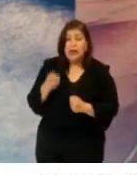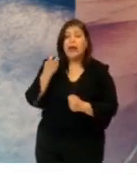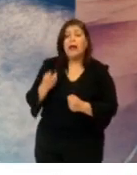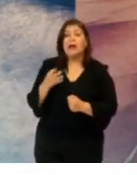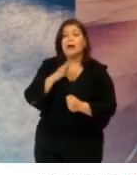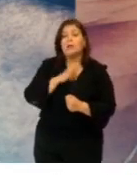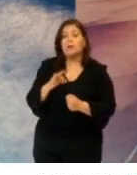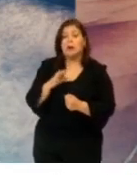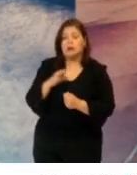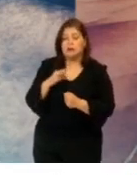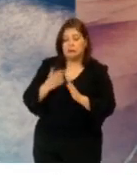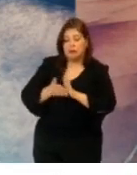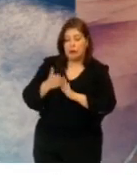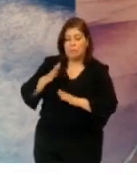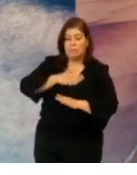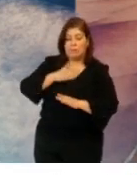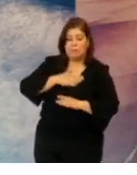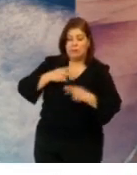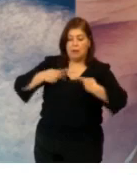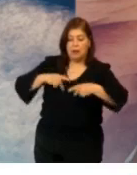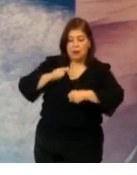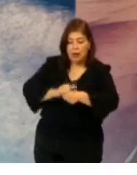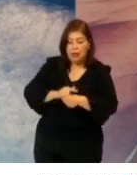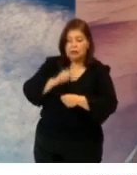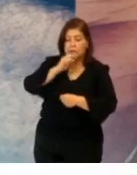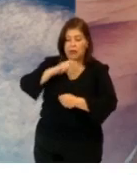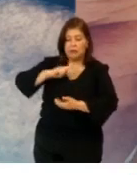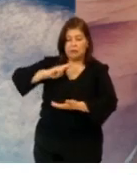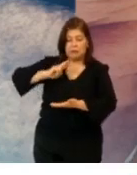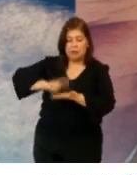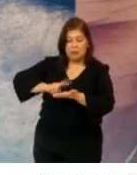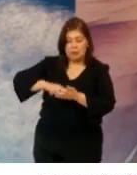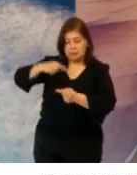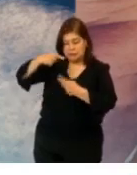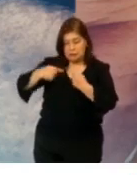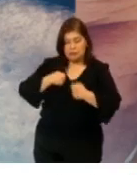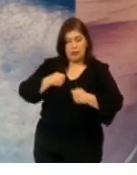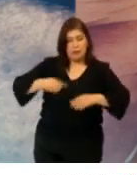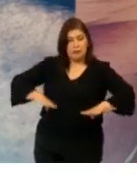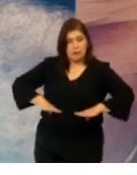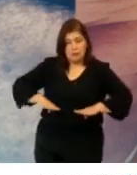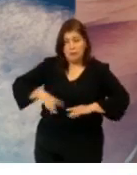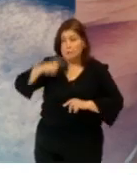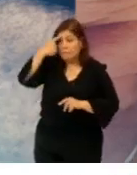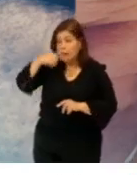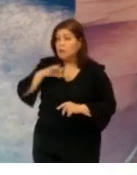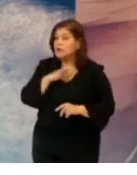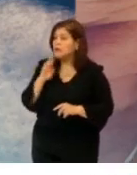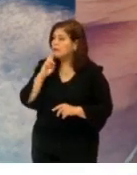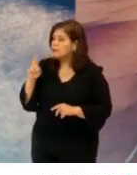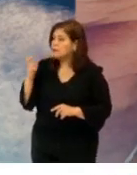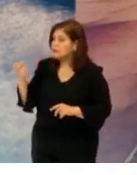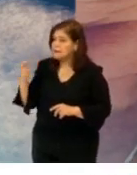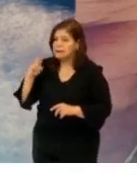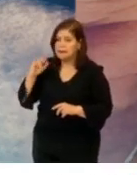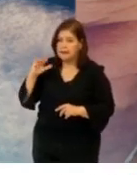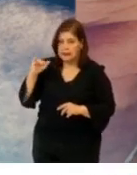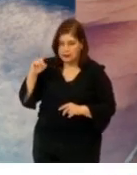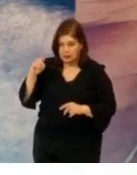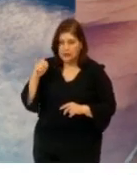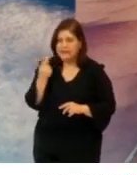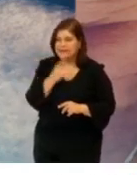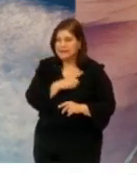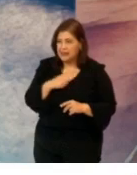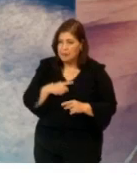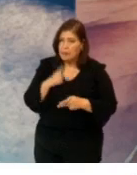la personalidad y los valores y el comportamiento. Como para poder responder la pregunta de Ricardo hay que responder preguntas de